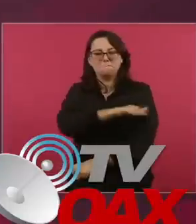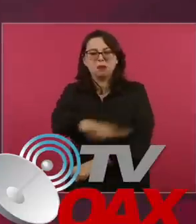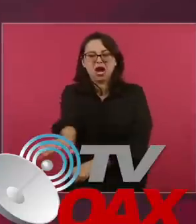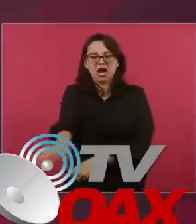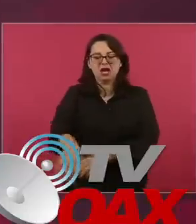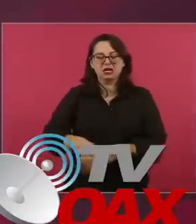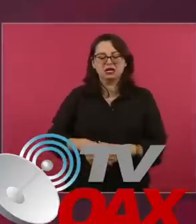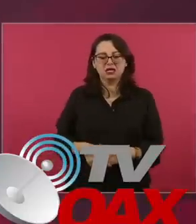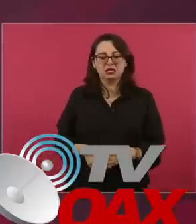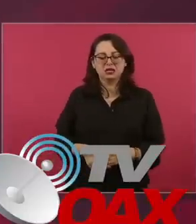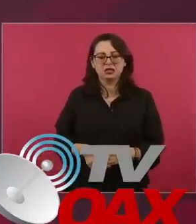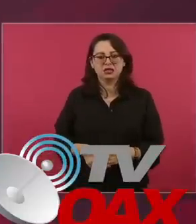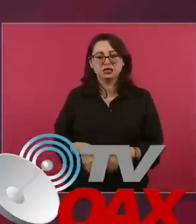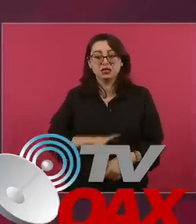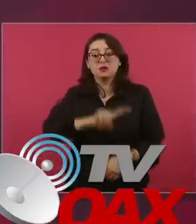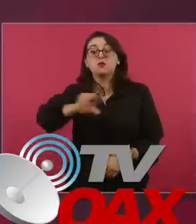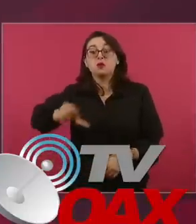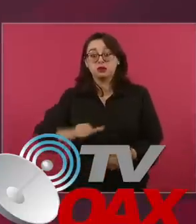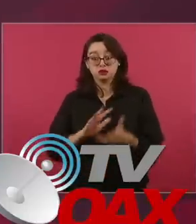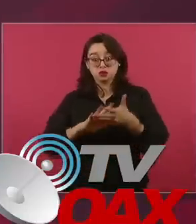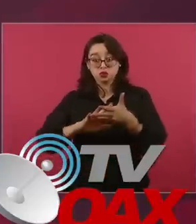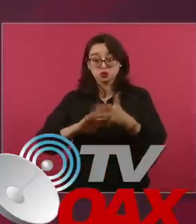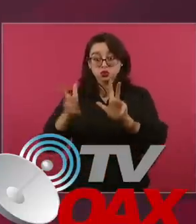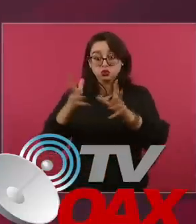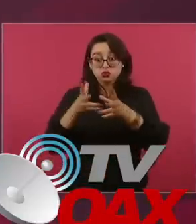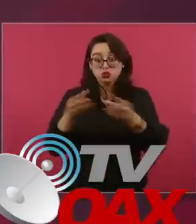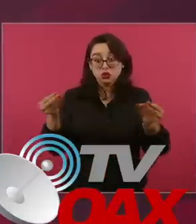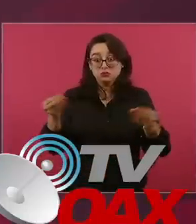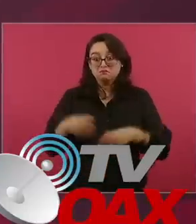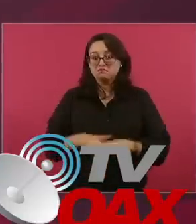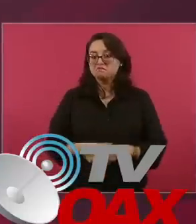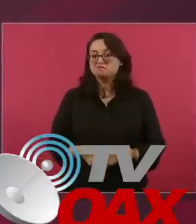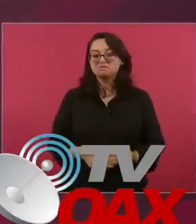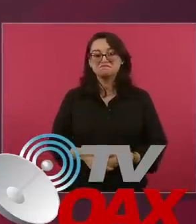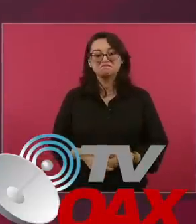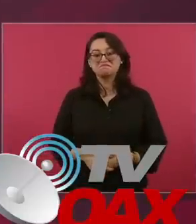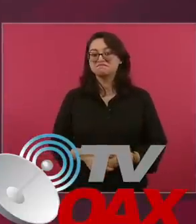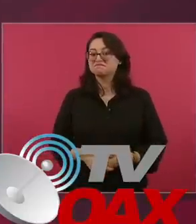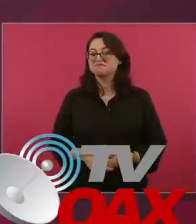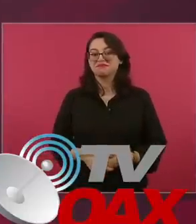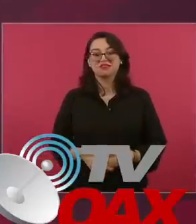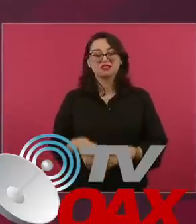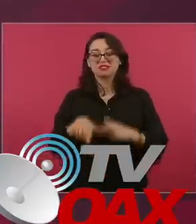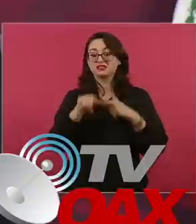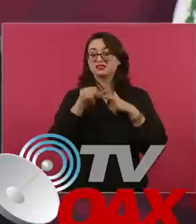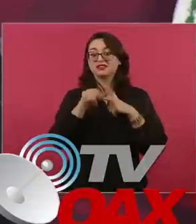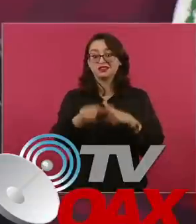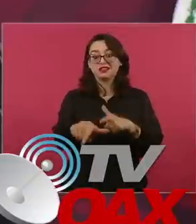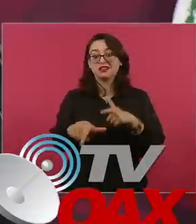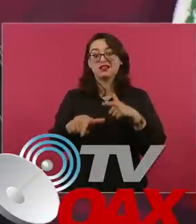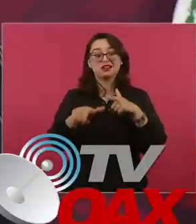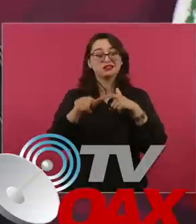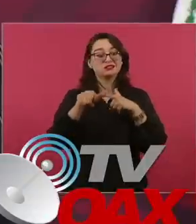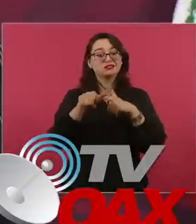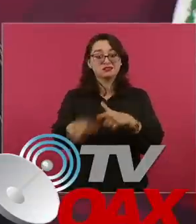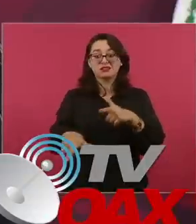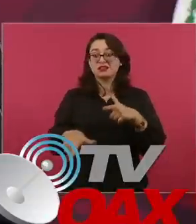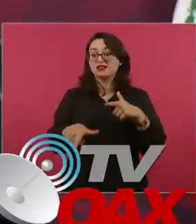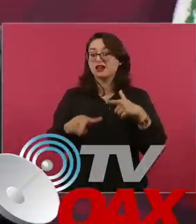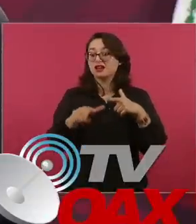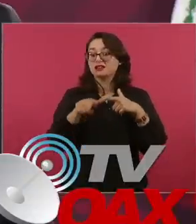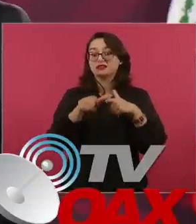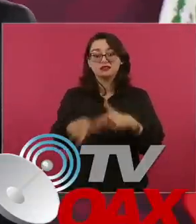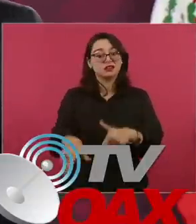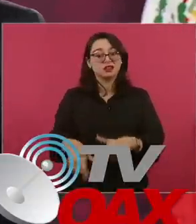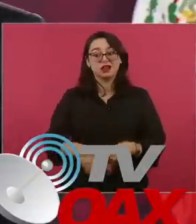todo eso no resuelve. No se puede enfrentar el mal con el mal. El mal